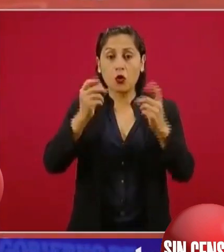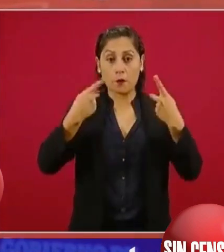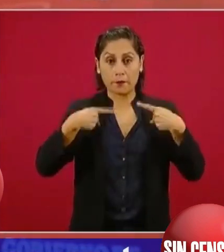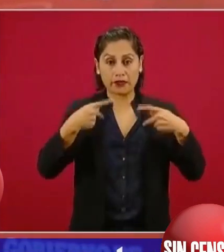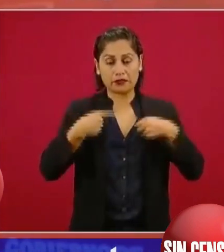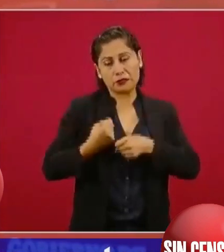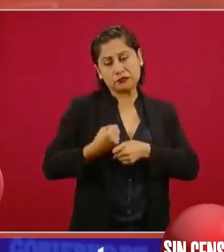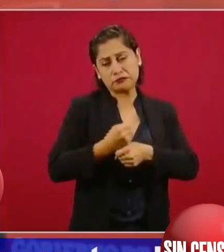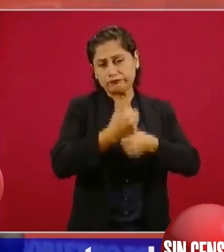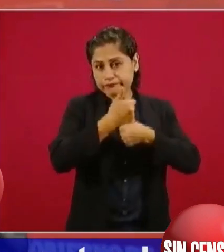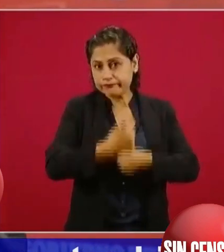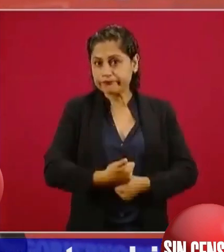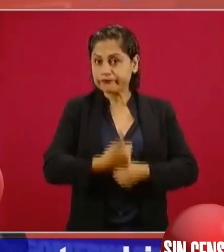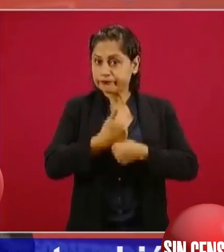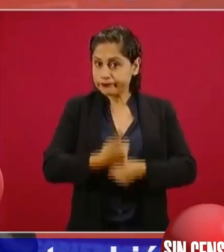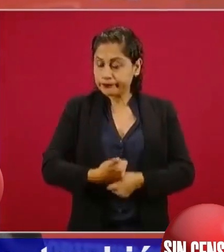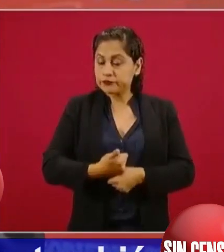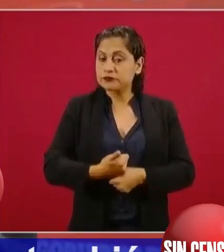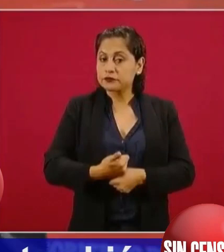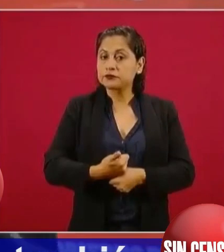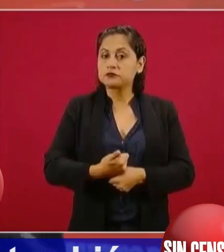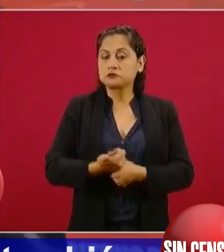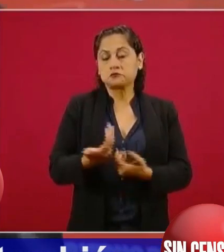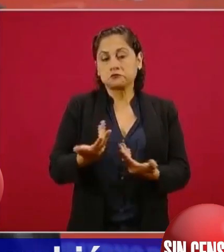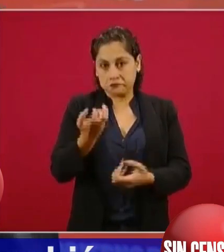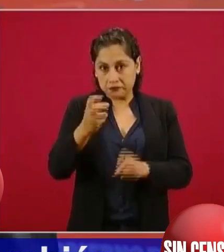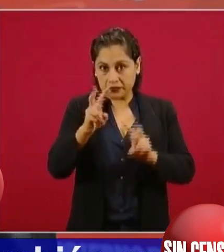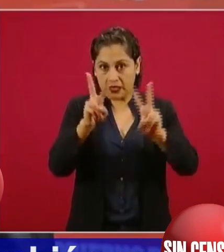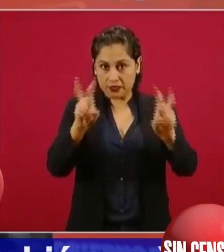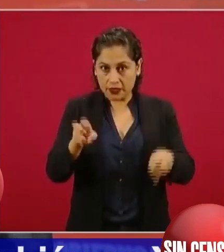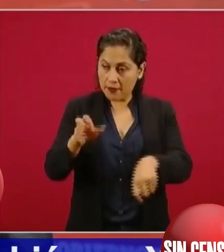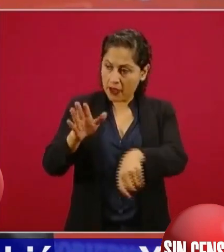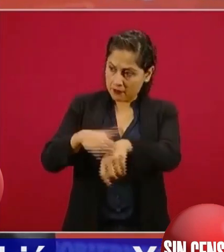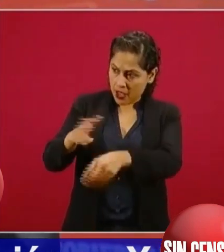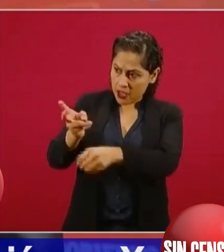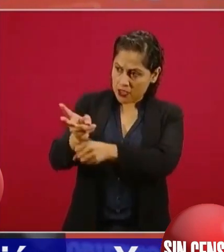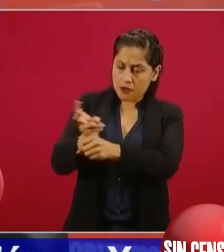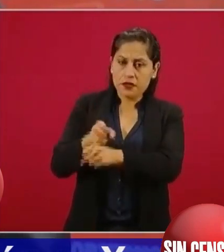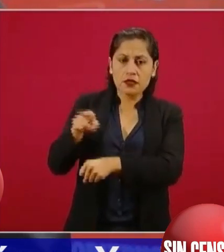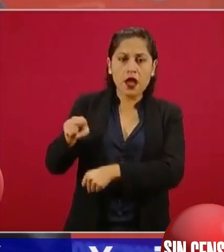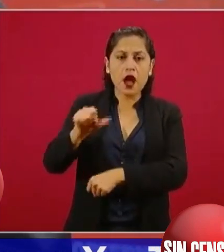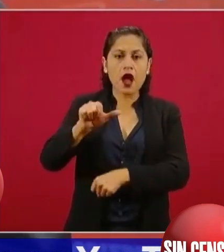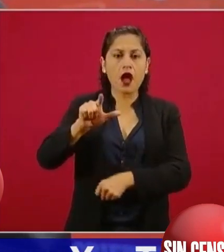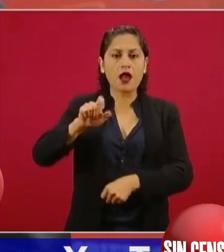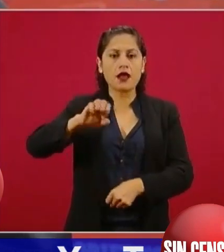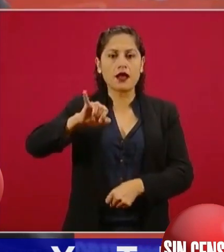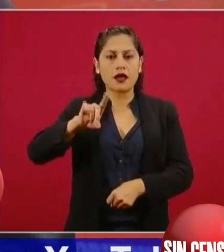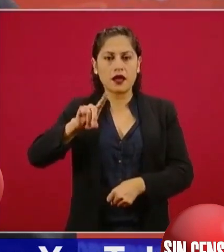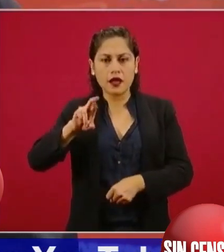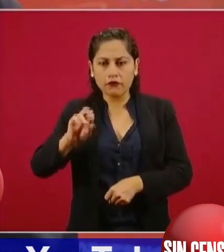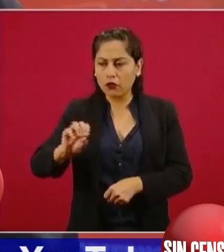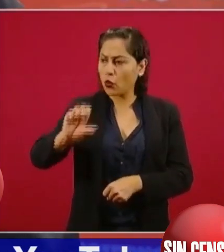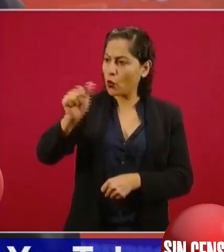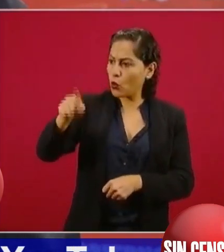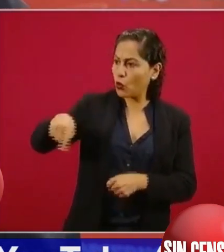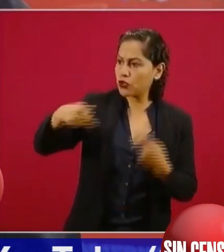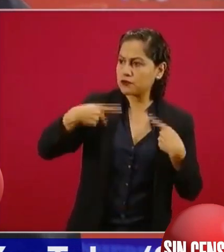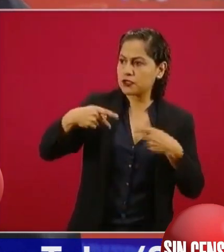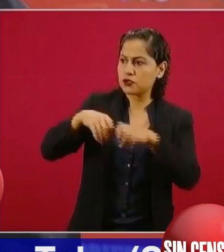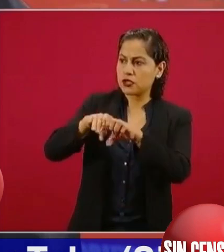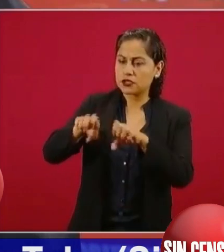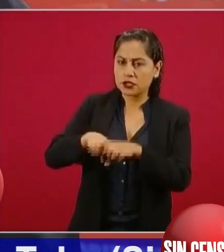eso vamos a invitar a Alejandro y a quienes están trabajando que informen. Yo sí quiero que se